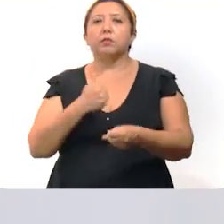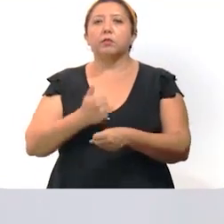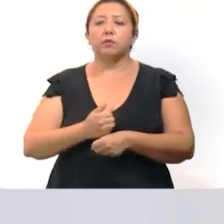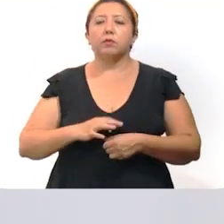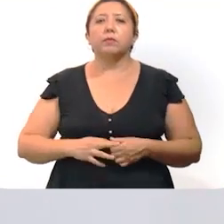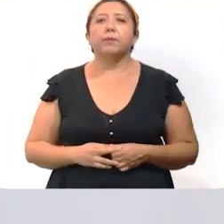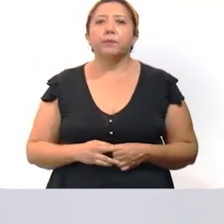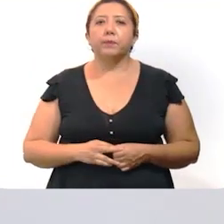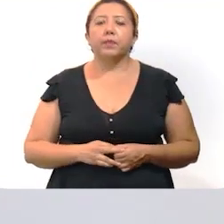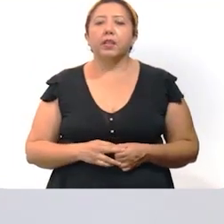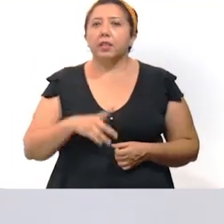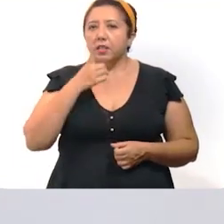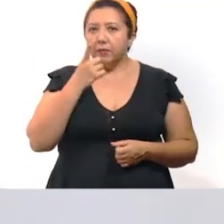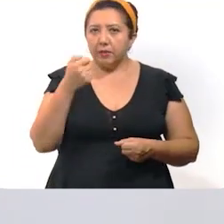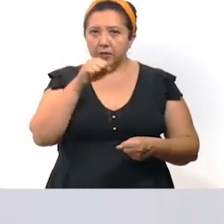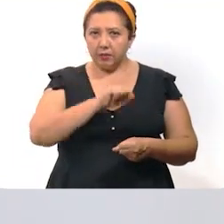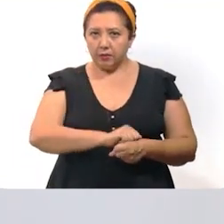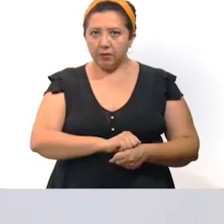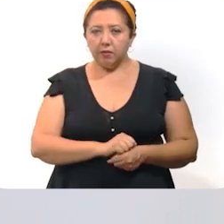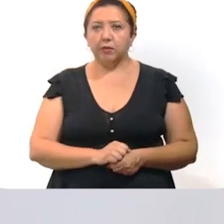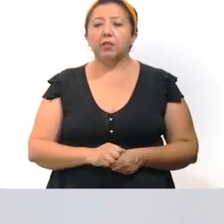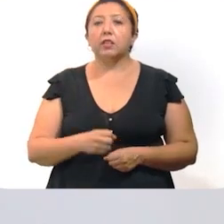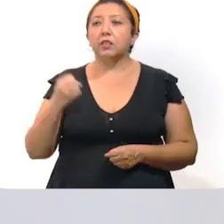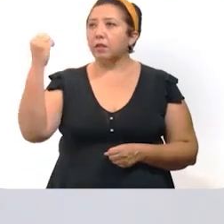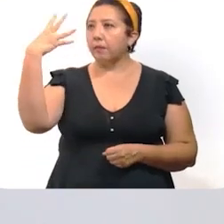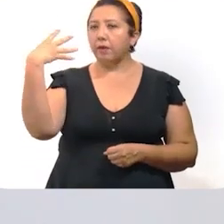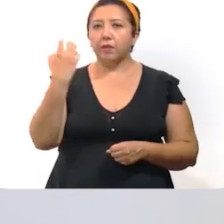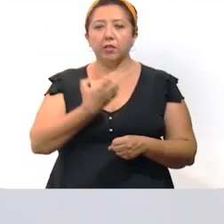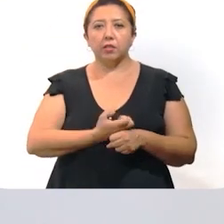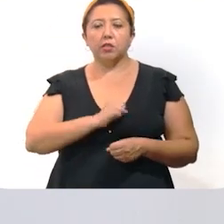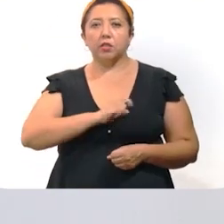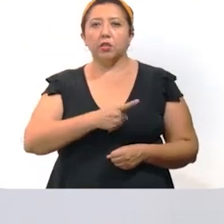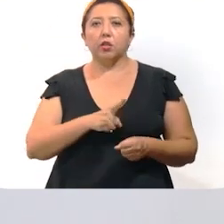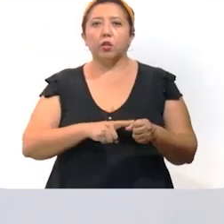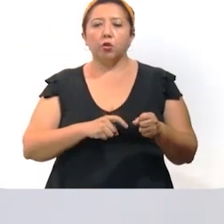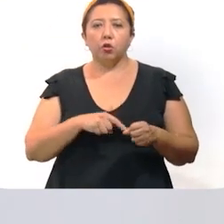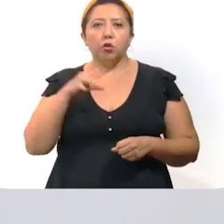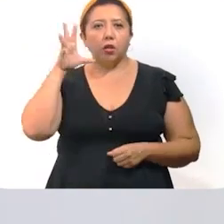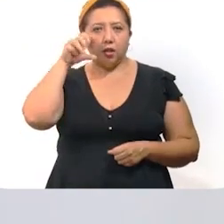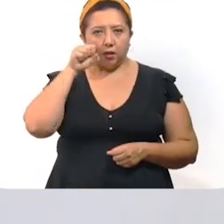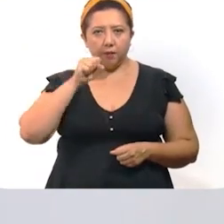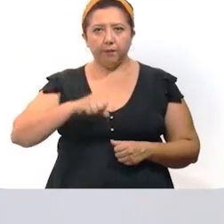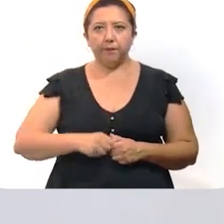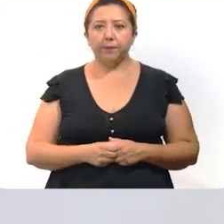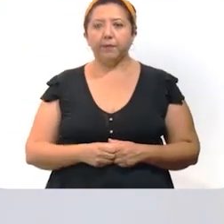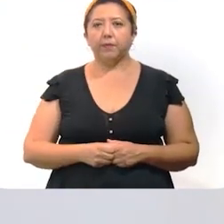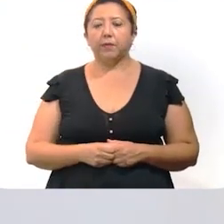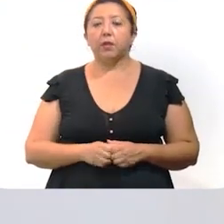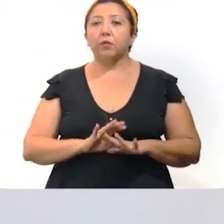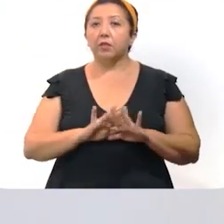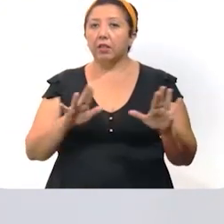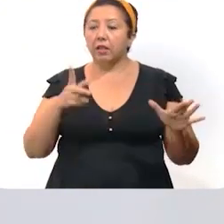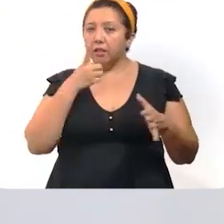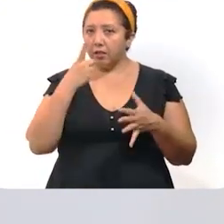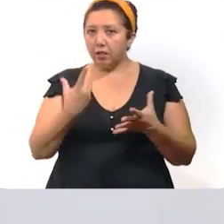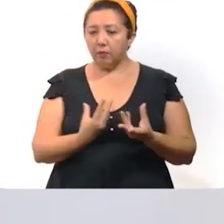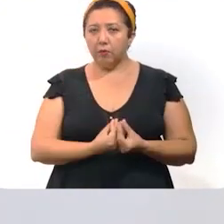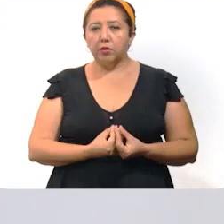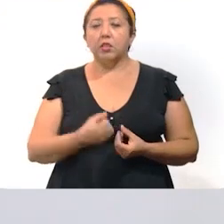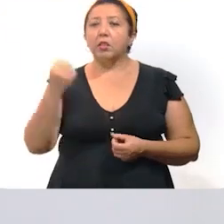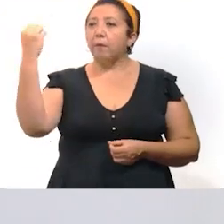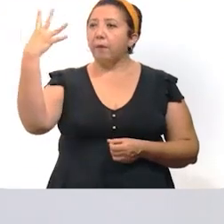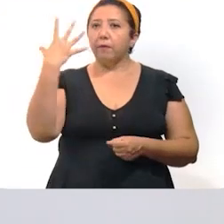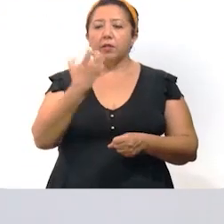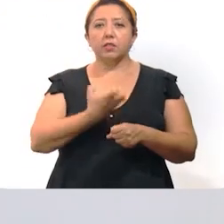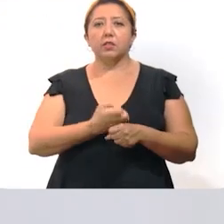99 años. Los indicadores semanales de nuestro semáforo estatal de salud marcan color naranja. Como hemos informado, el